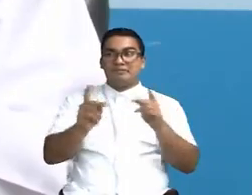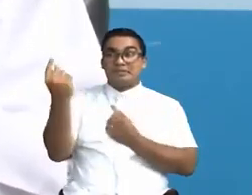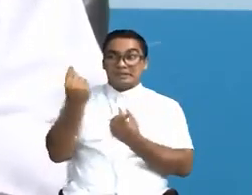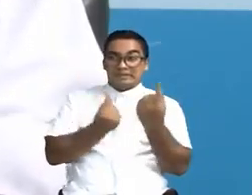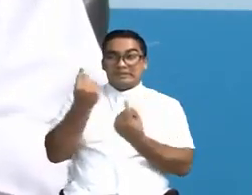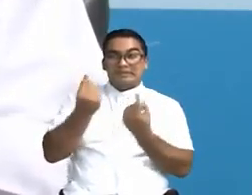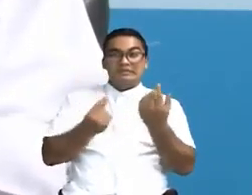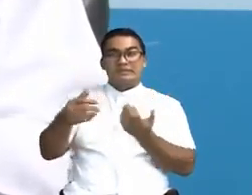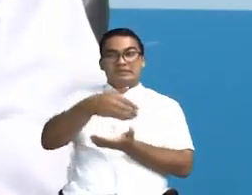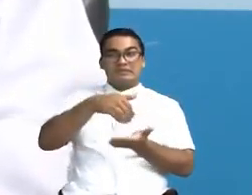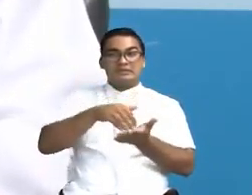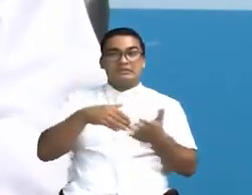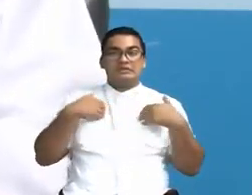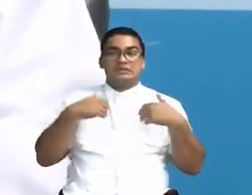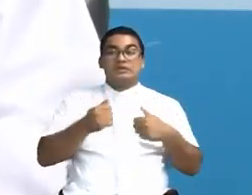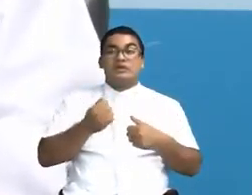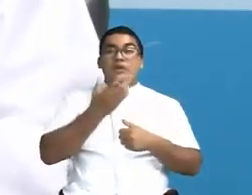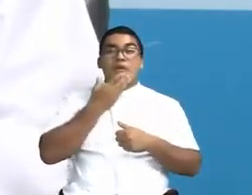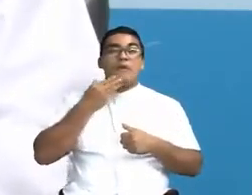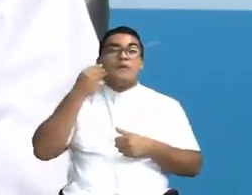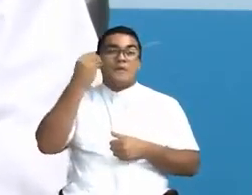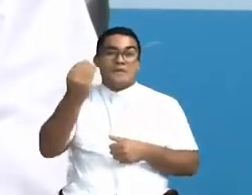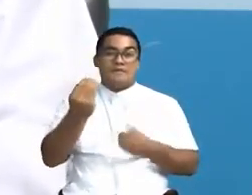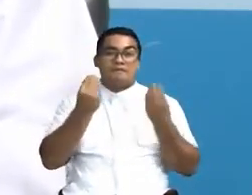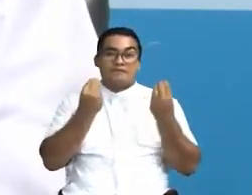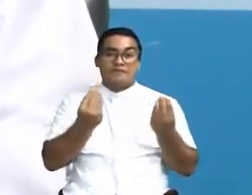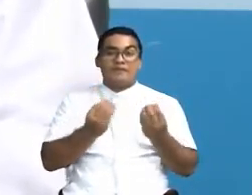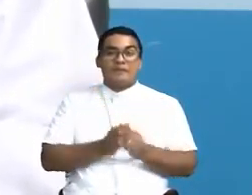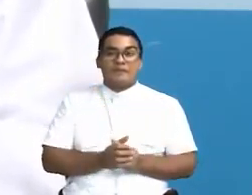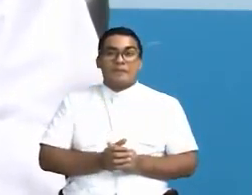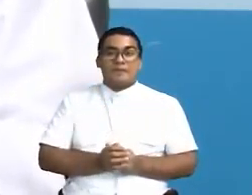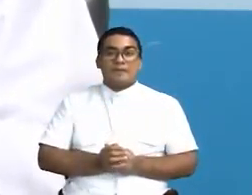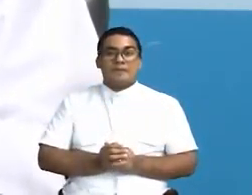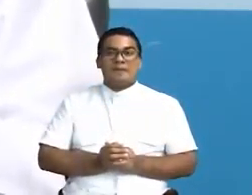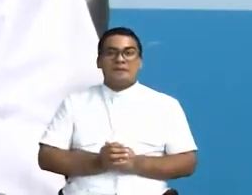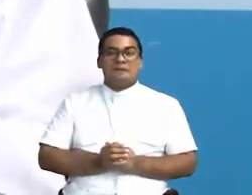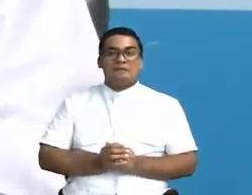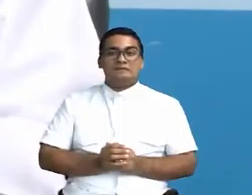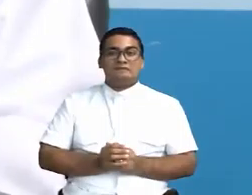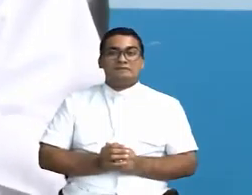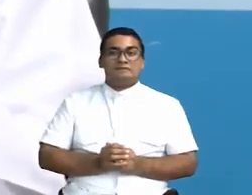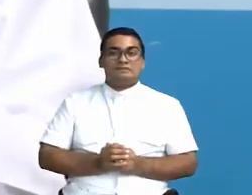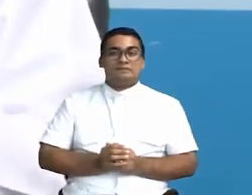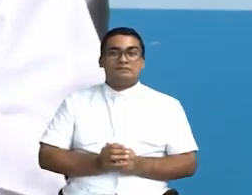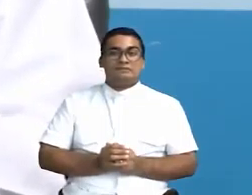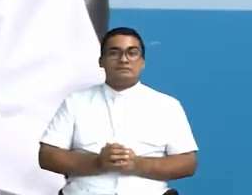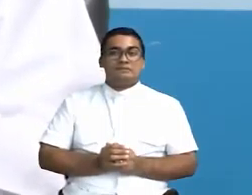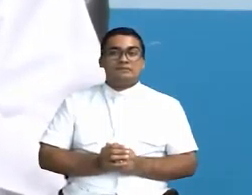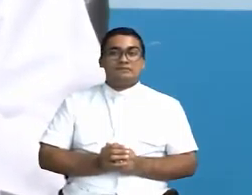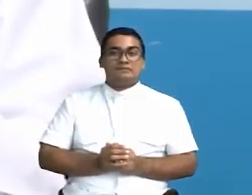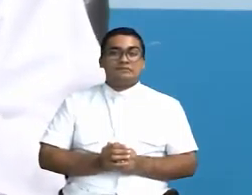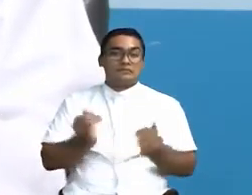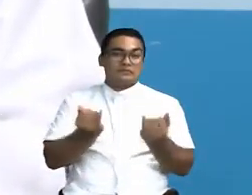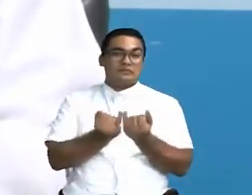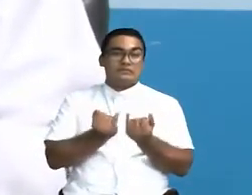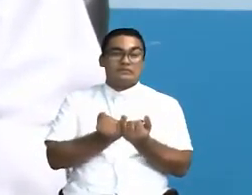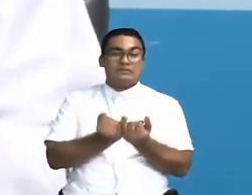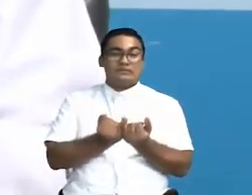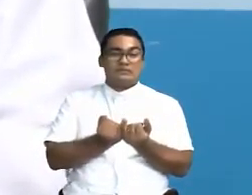más inclinada a la juventud. También tenemos que hablar de la parte de infecciones de transmisión